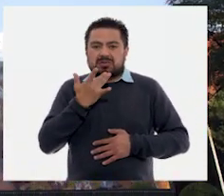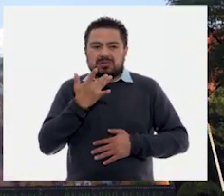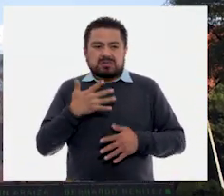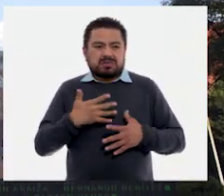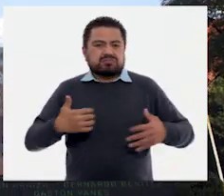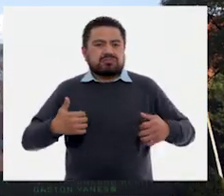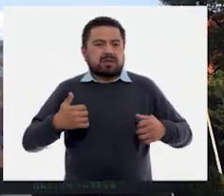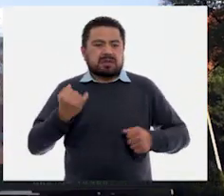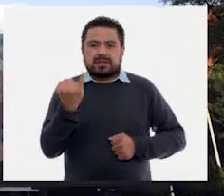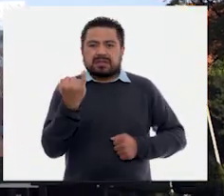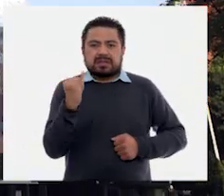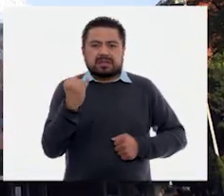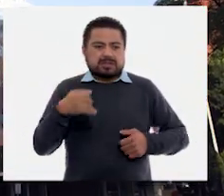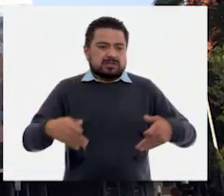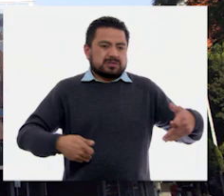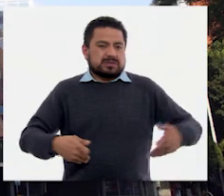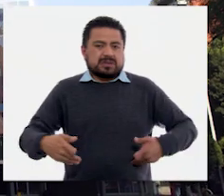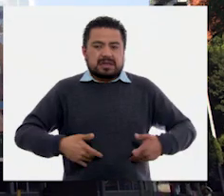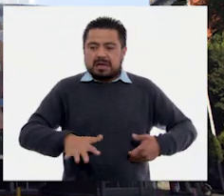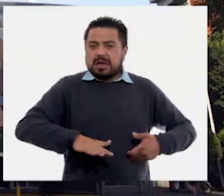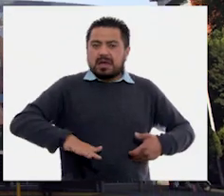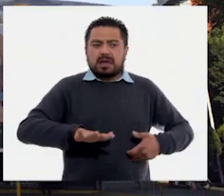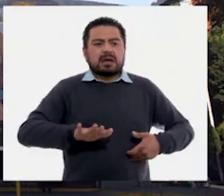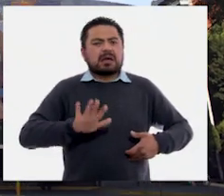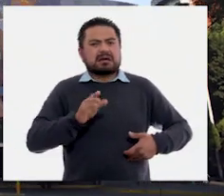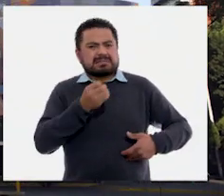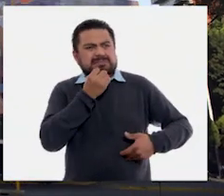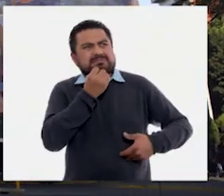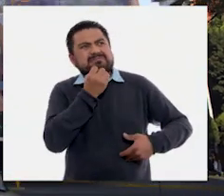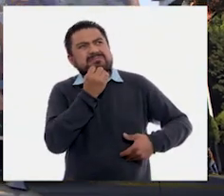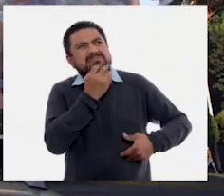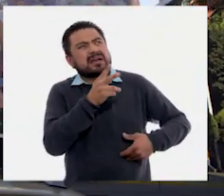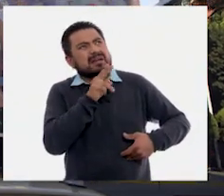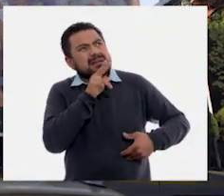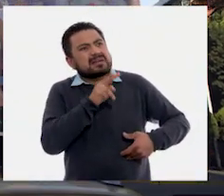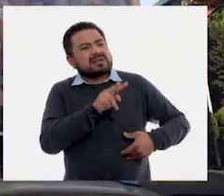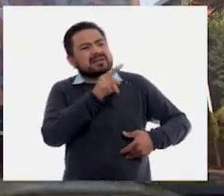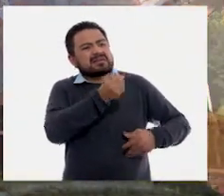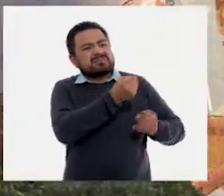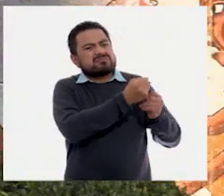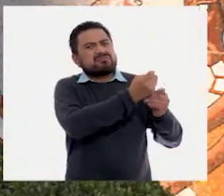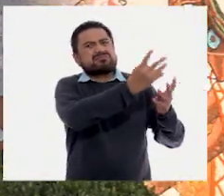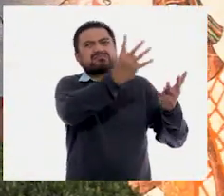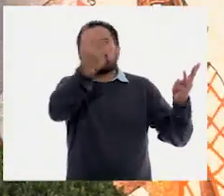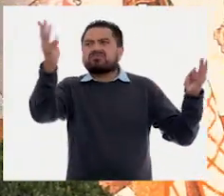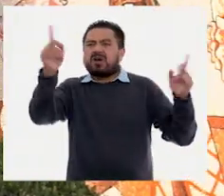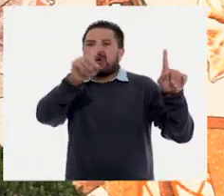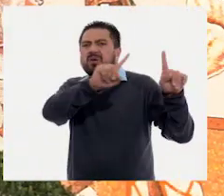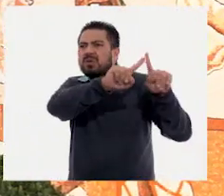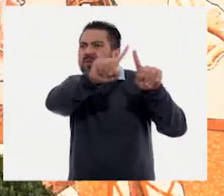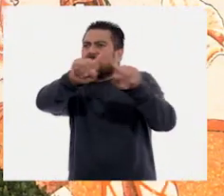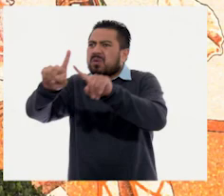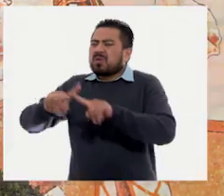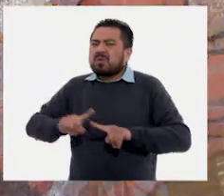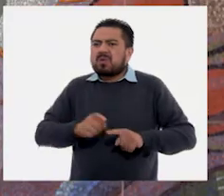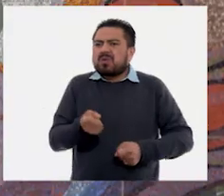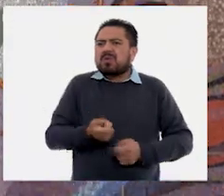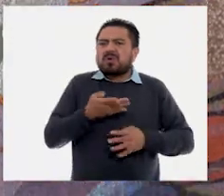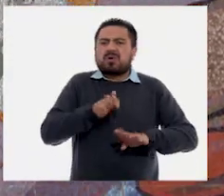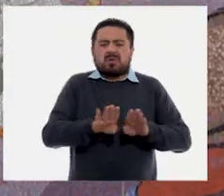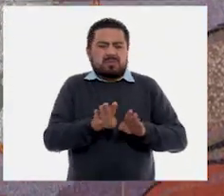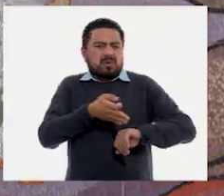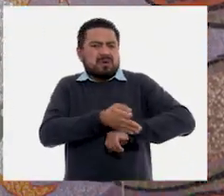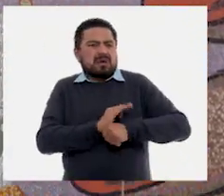los Insurgentes, sí, pues de repente es fascinante ver esa pluralidad de expresiones, ¿no? Está la comedia,